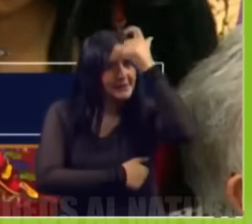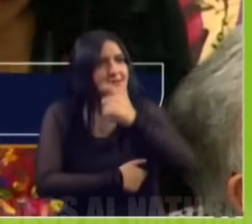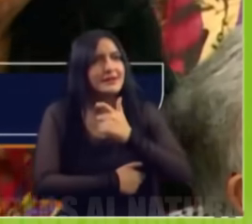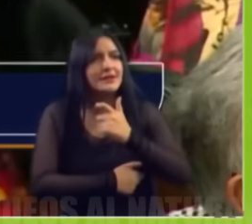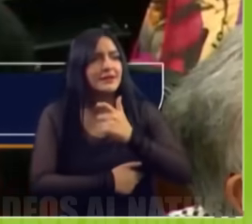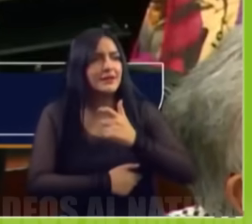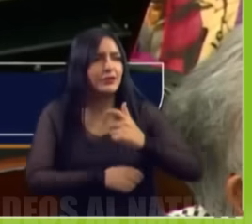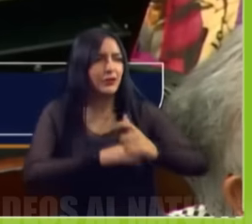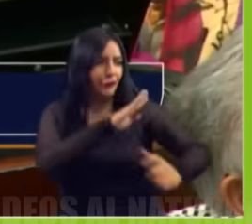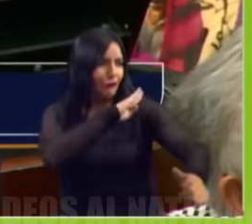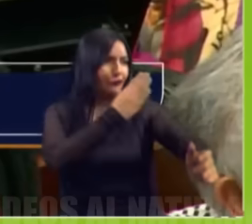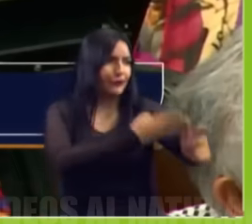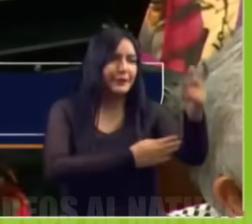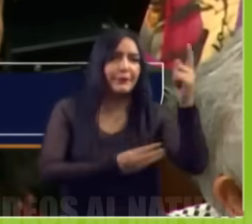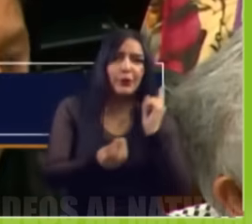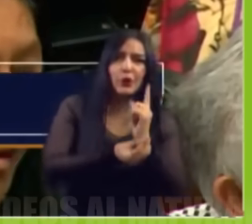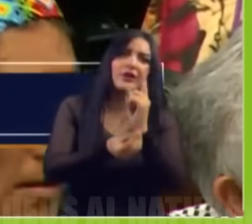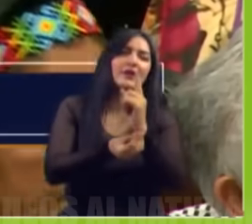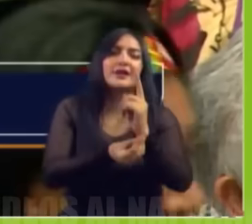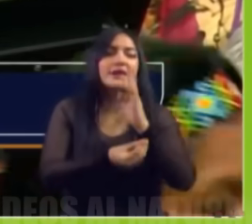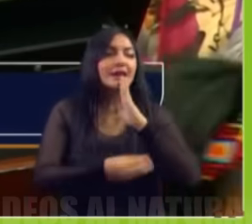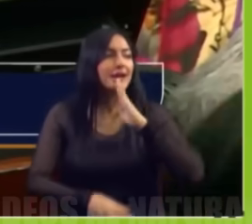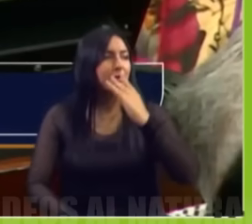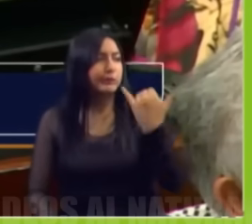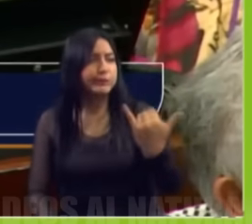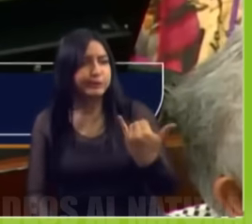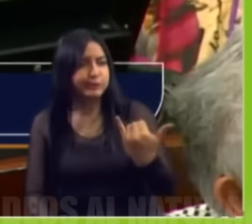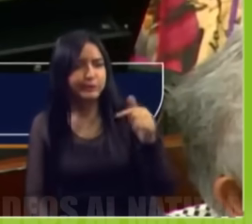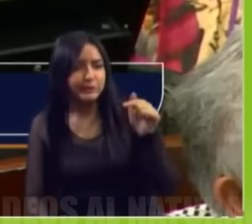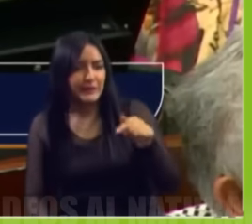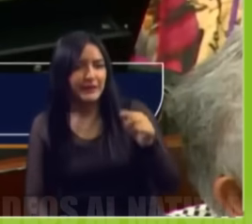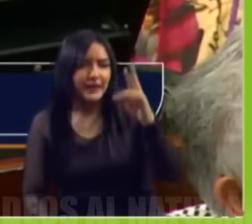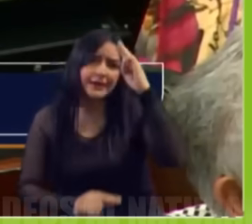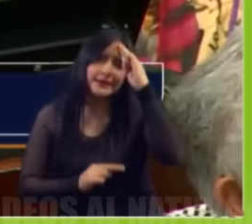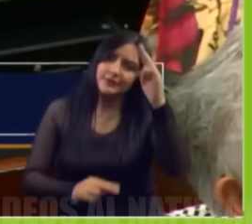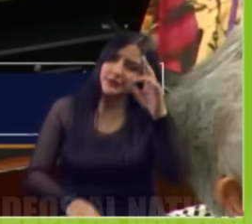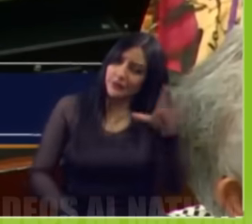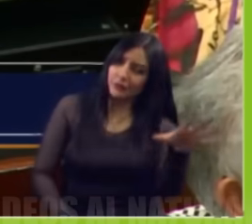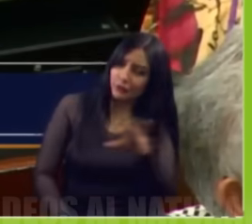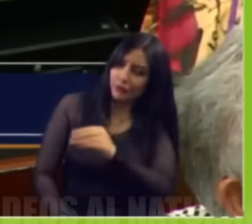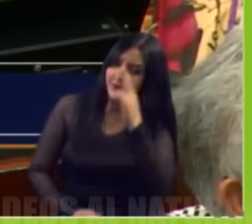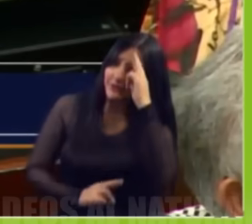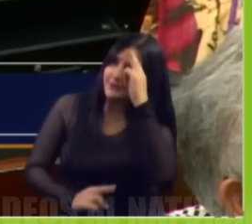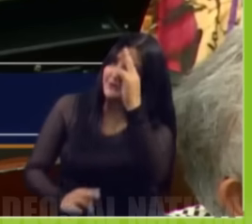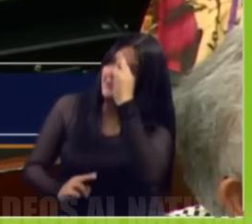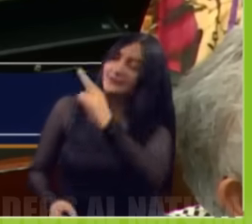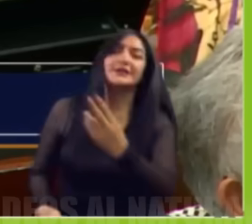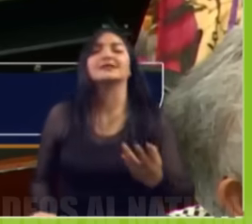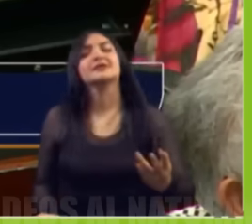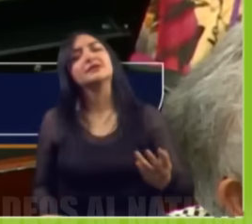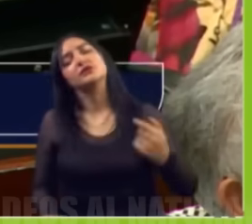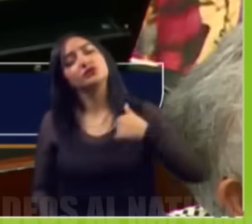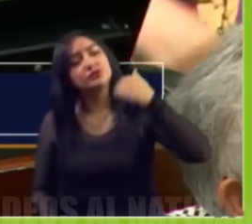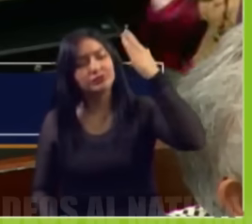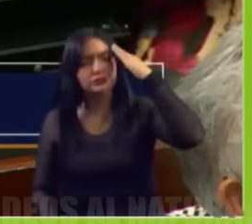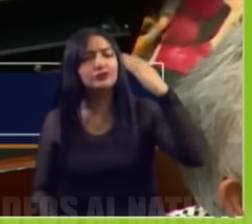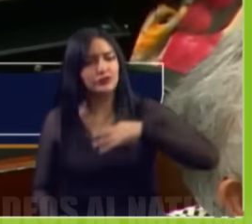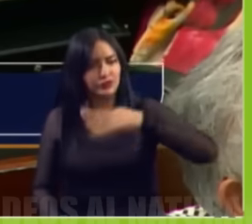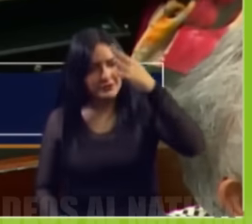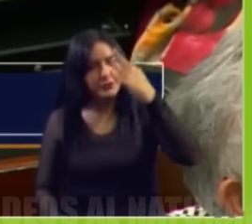fuerzas políticas, entre quienes estamos aquí, de respetarnos. Yo estoy seguro que hay voluntad para